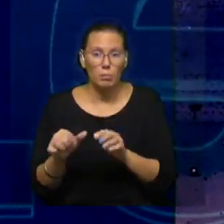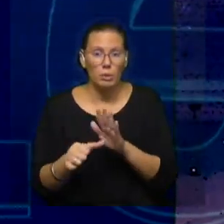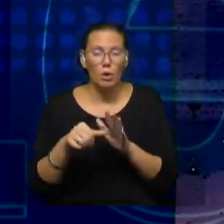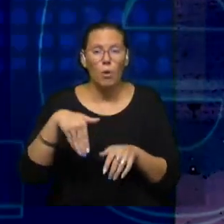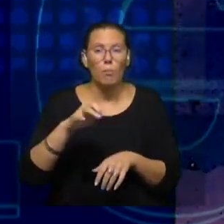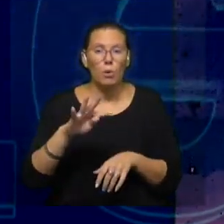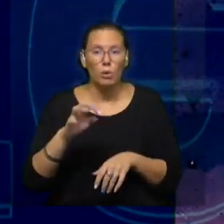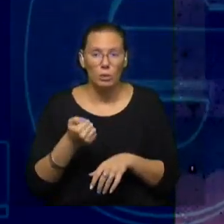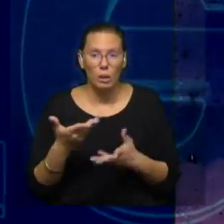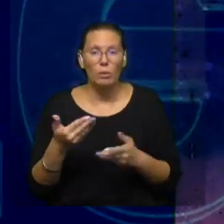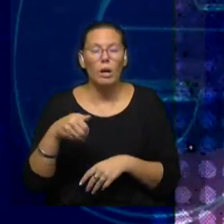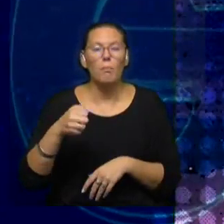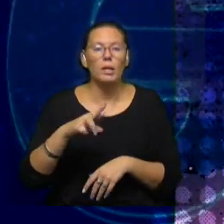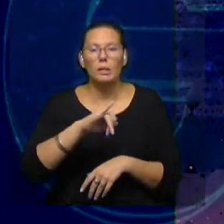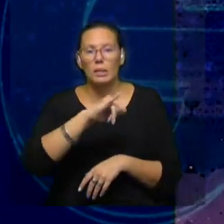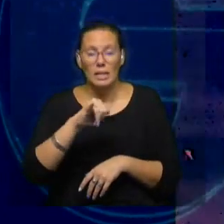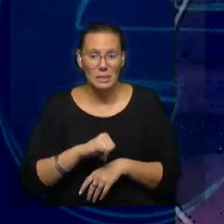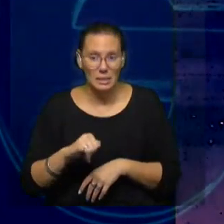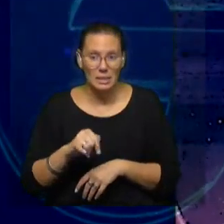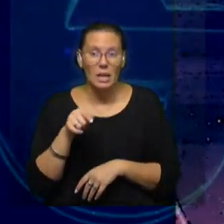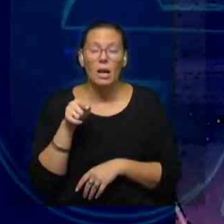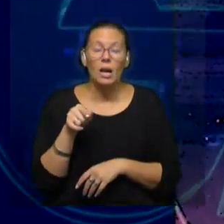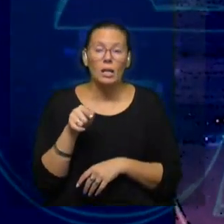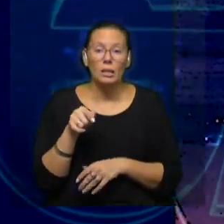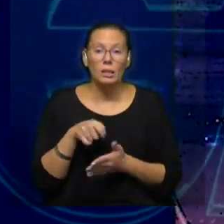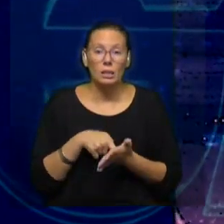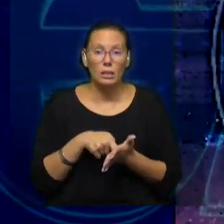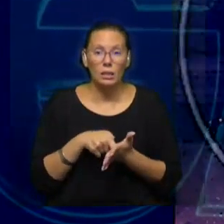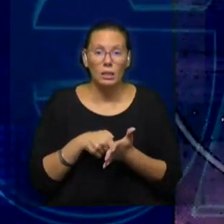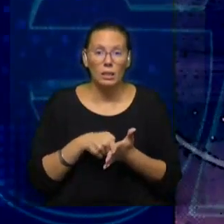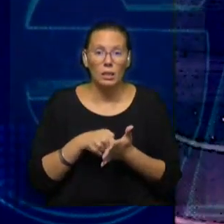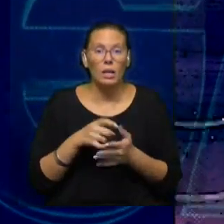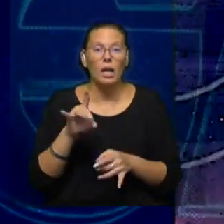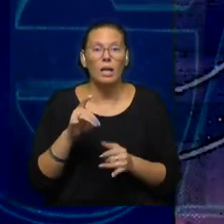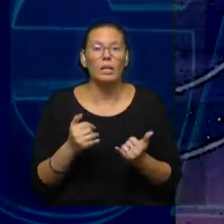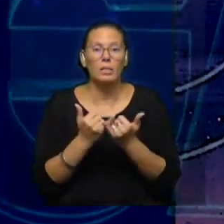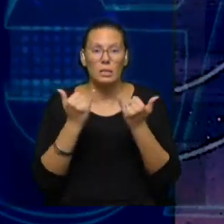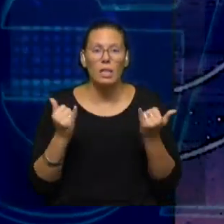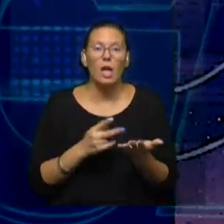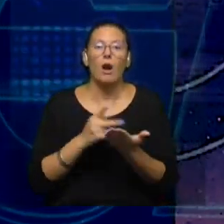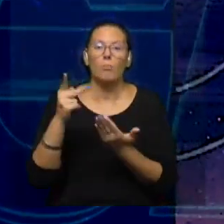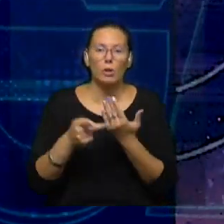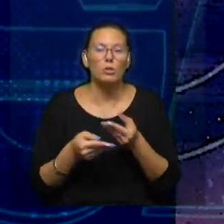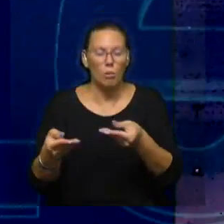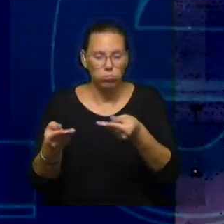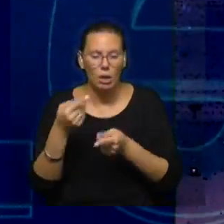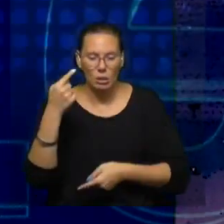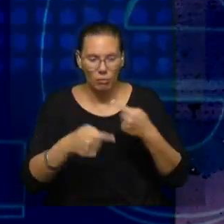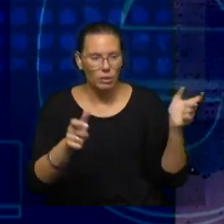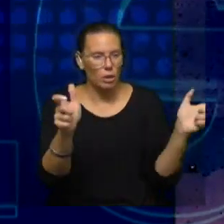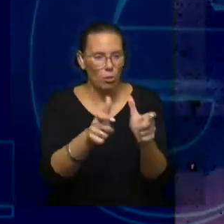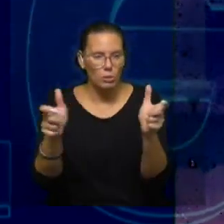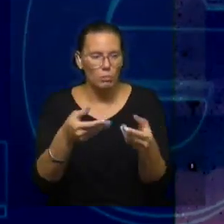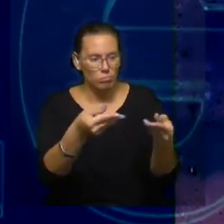ahora es presidido por Virginia Martínez. Y allí, quincenalmente, recibimos los proyectos de las distintas comisiones.